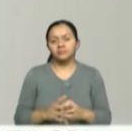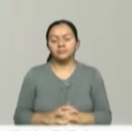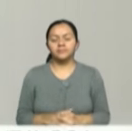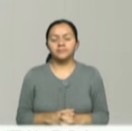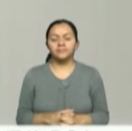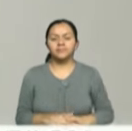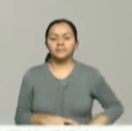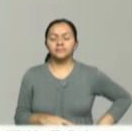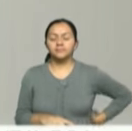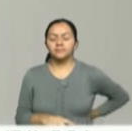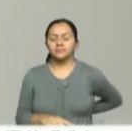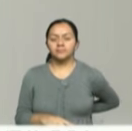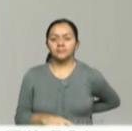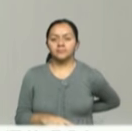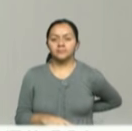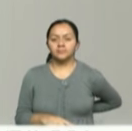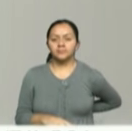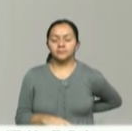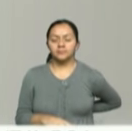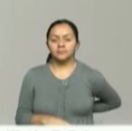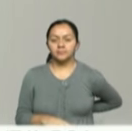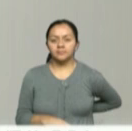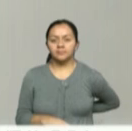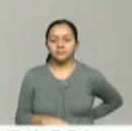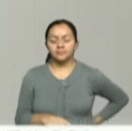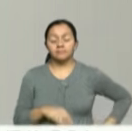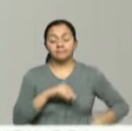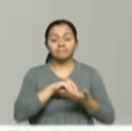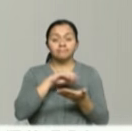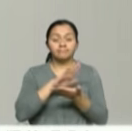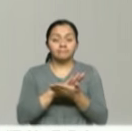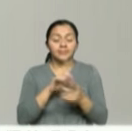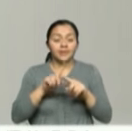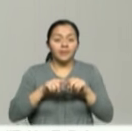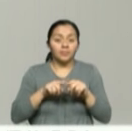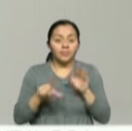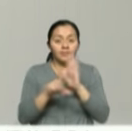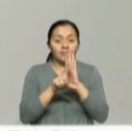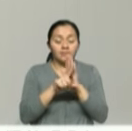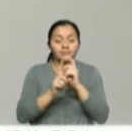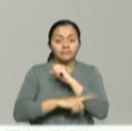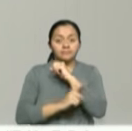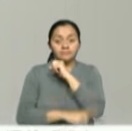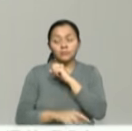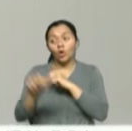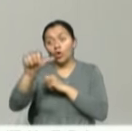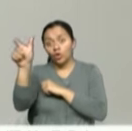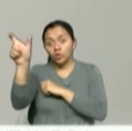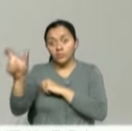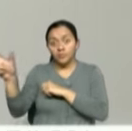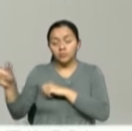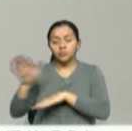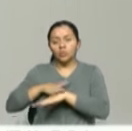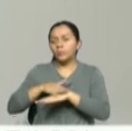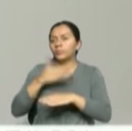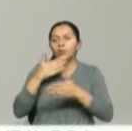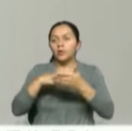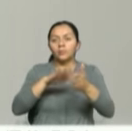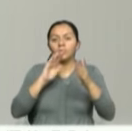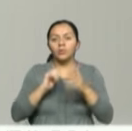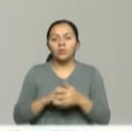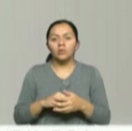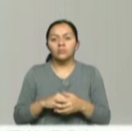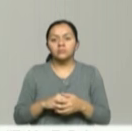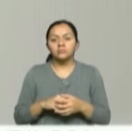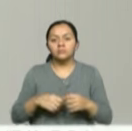establecerá la responsabilidad, la participación y aplicará la pena que corresponda, ¿no? Hay otros participantes que, por ejemplo, alguien que pudo